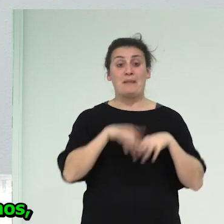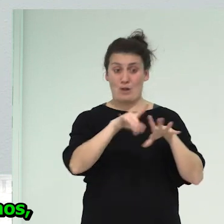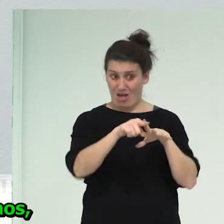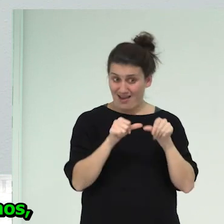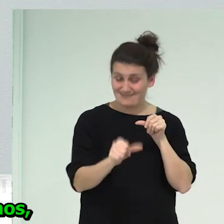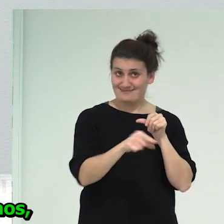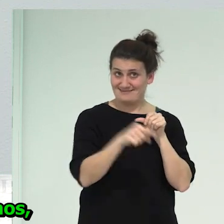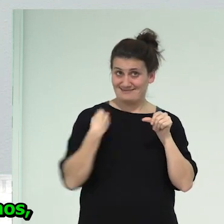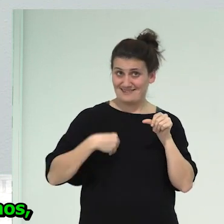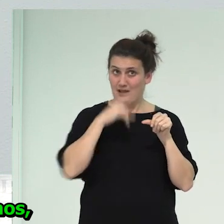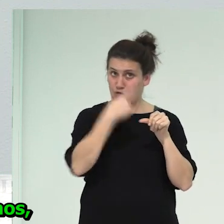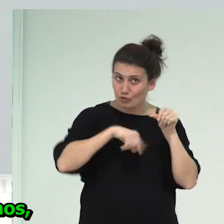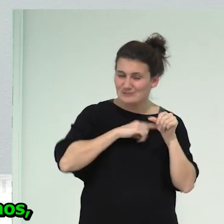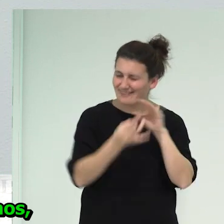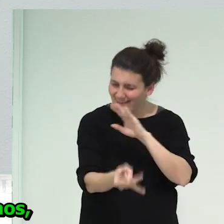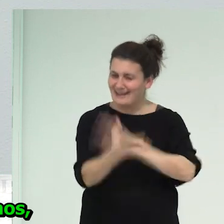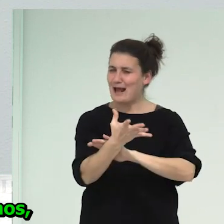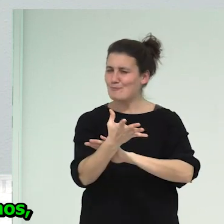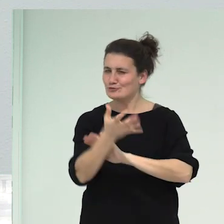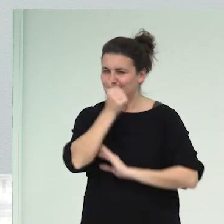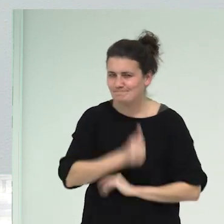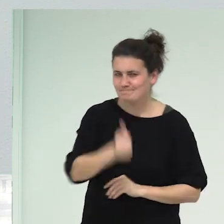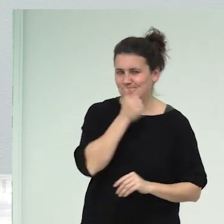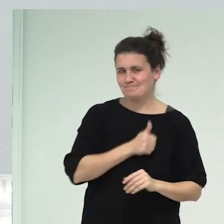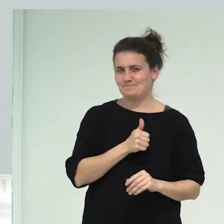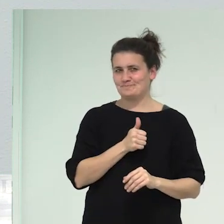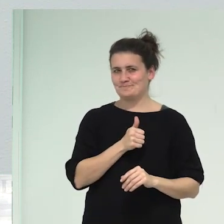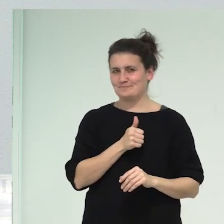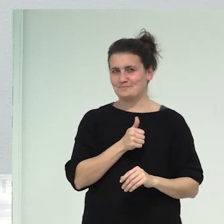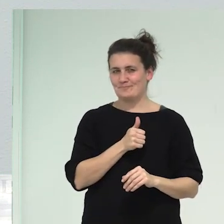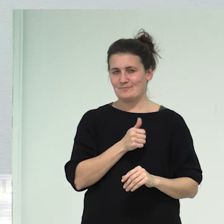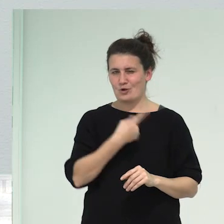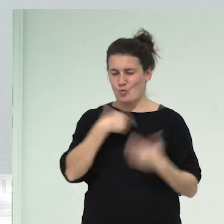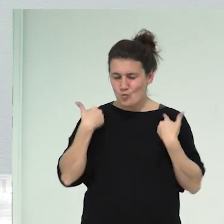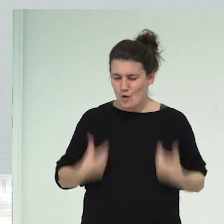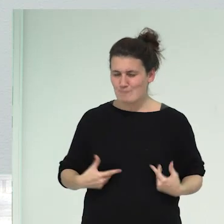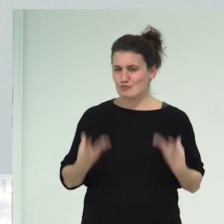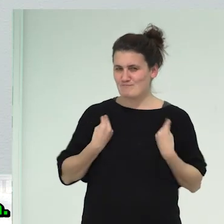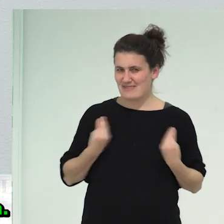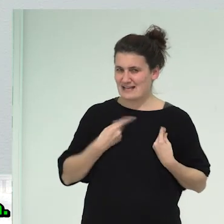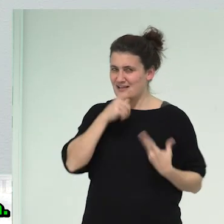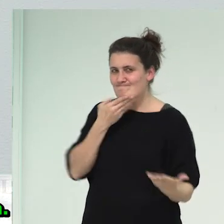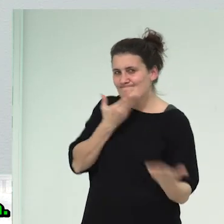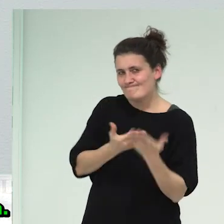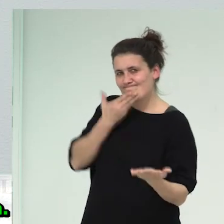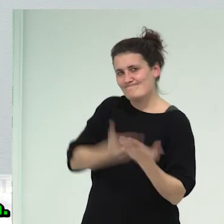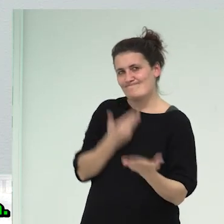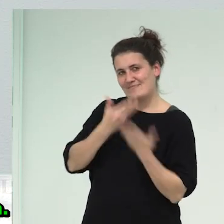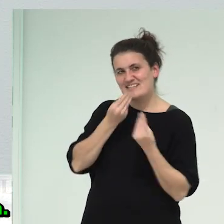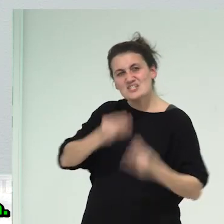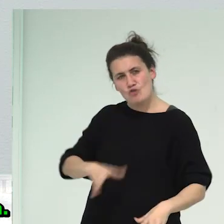donde creamos, donde resistimos, donde somos cuerpos, vidas que estamos reclamando nuestra